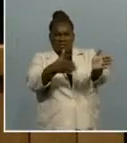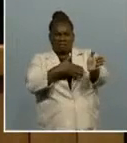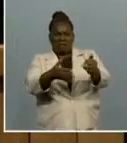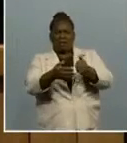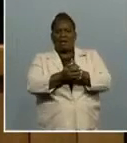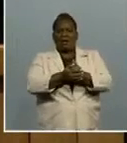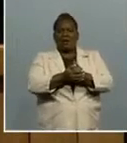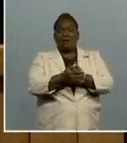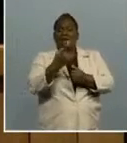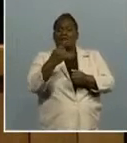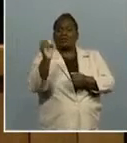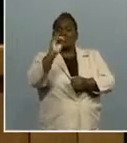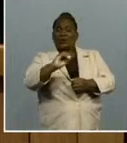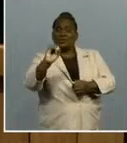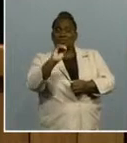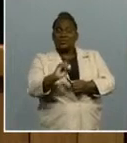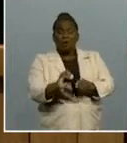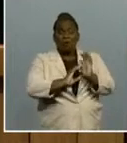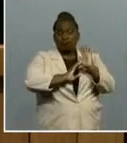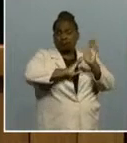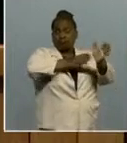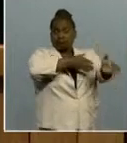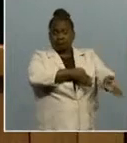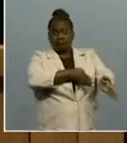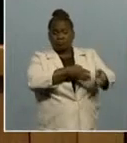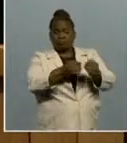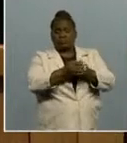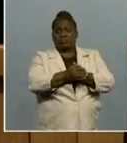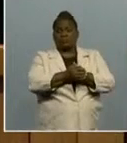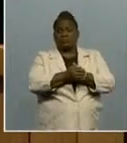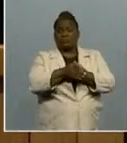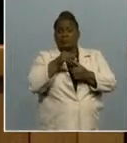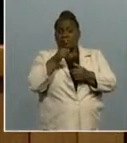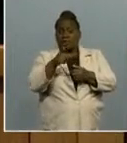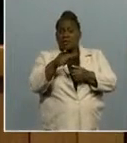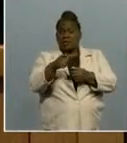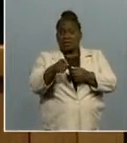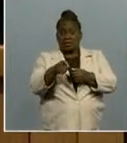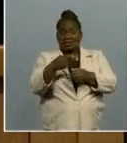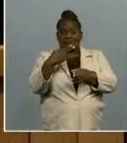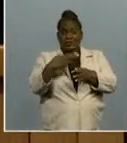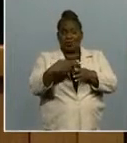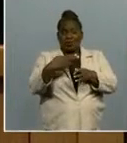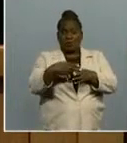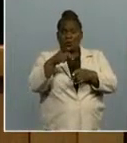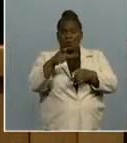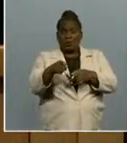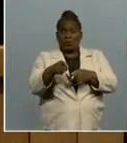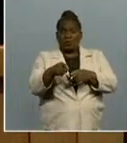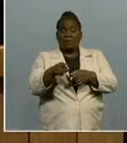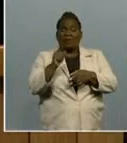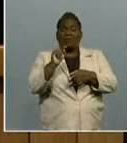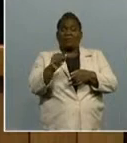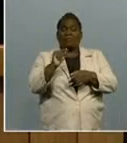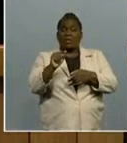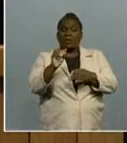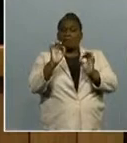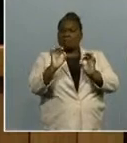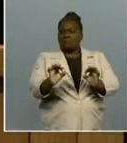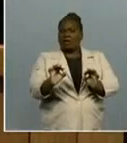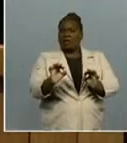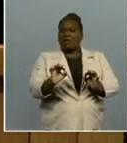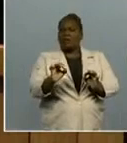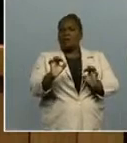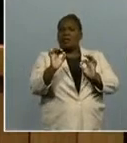al desorden y la indisciplina pública acompañando a estos llamamientos con la construcción calumniosa de pseudos realidades